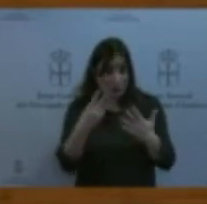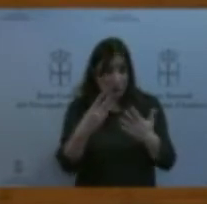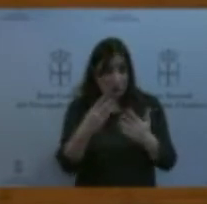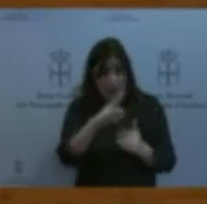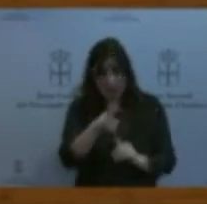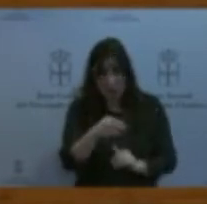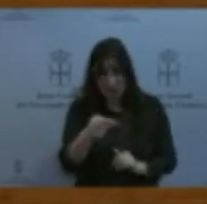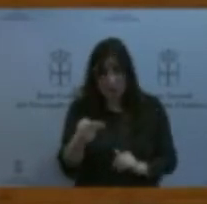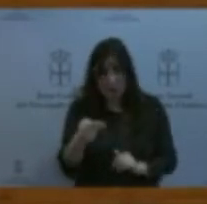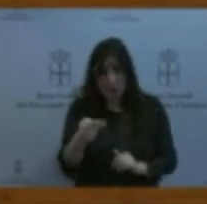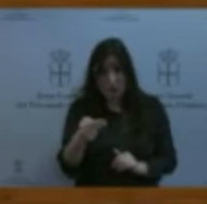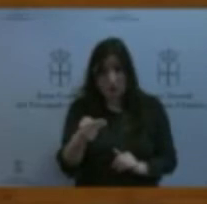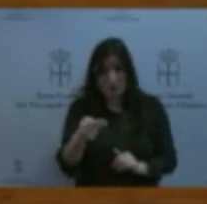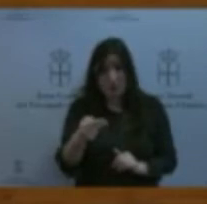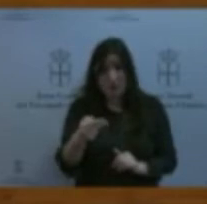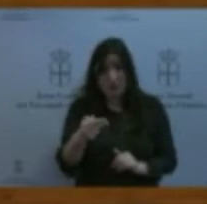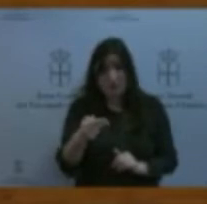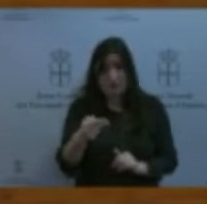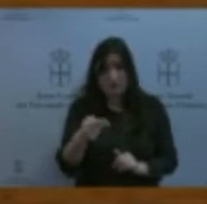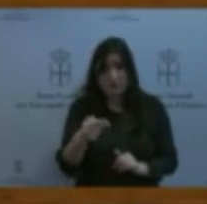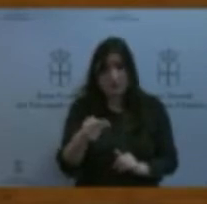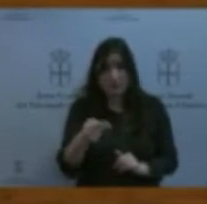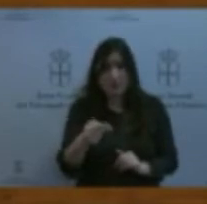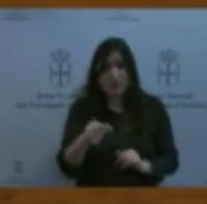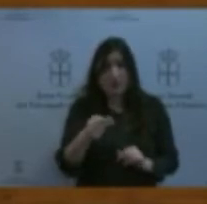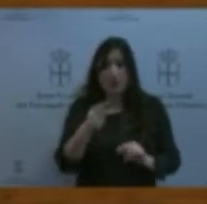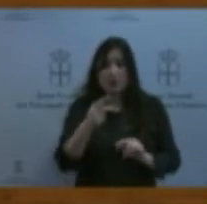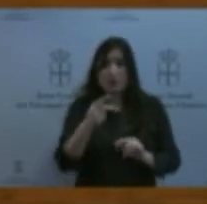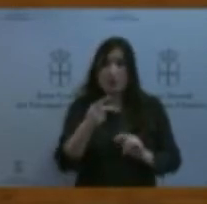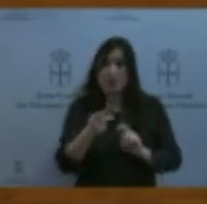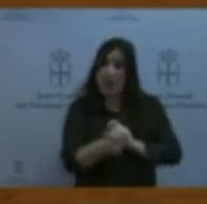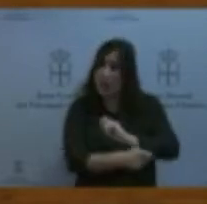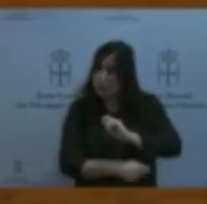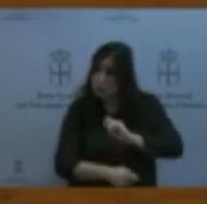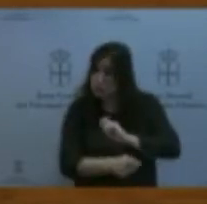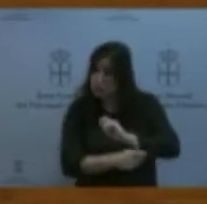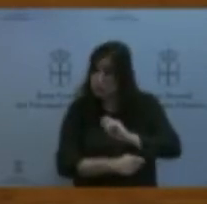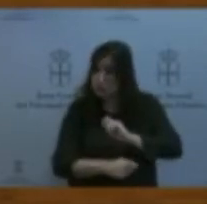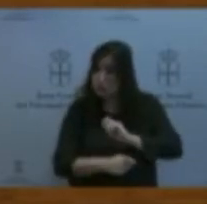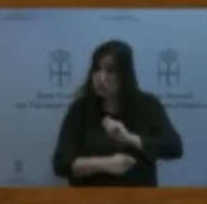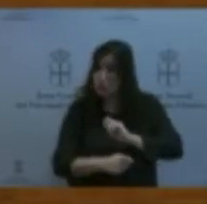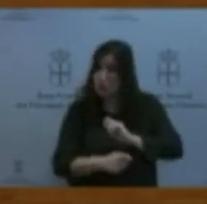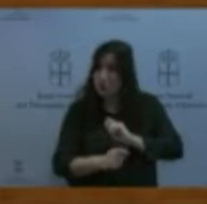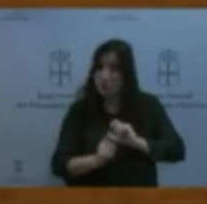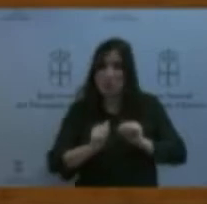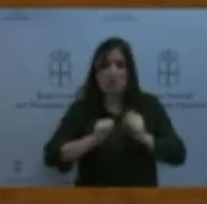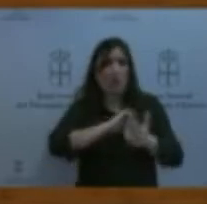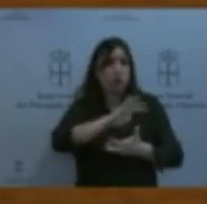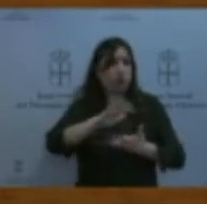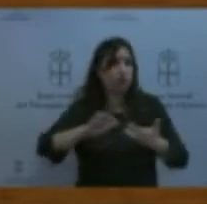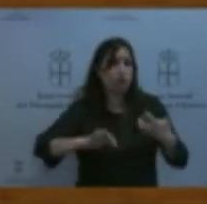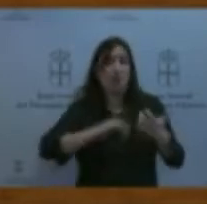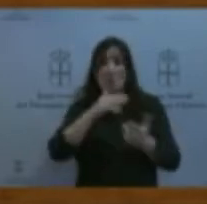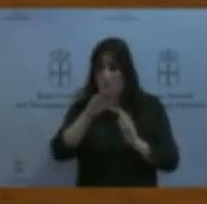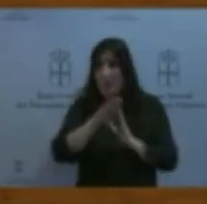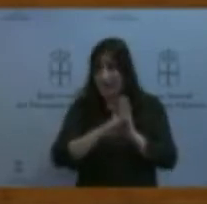y en el mes de agosto se provoca todo este revuelo, pues precisamente por esos criterios que dejaban fuera una buena parte de la comunidad científica